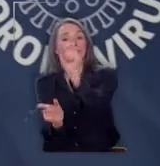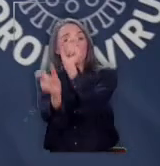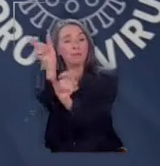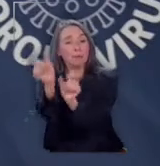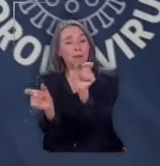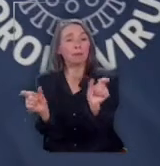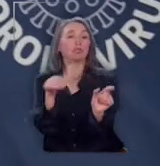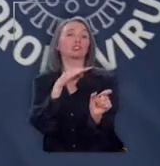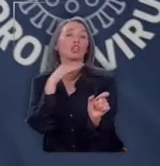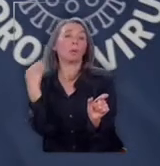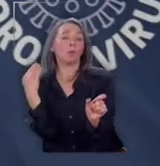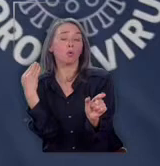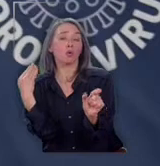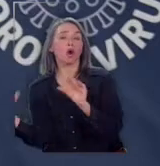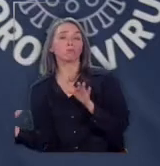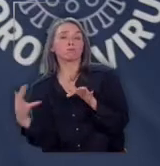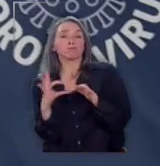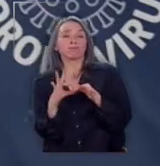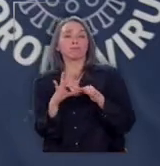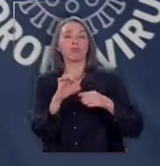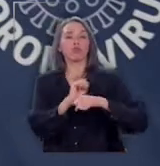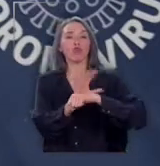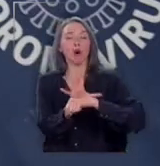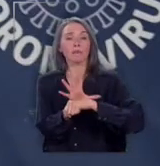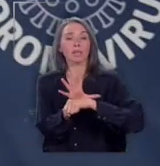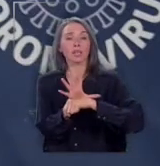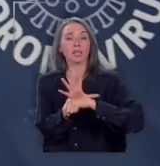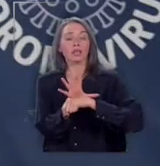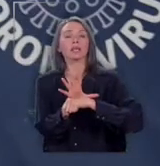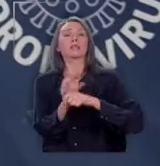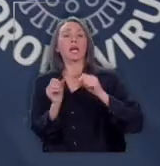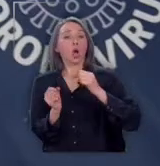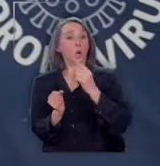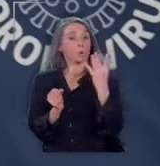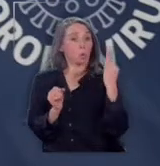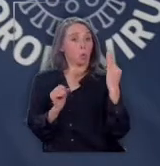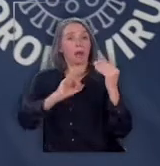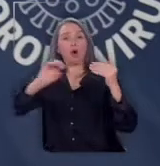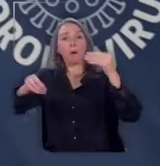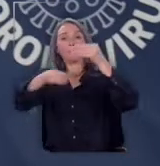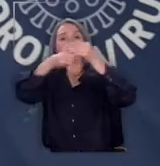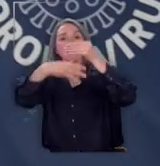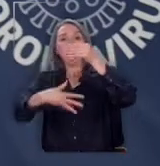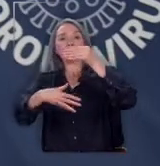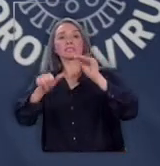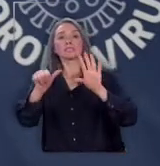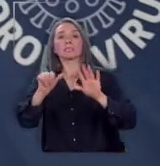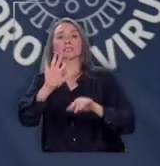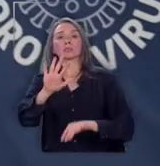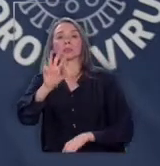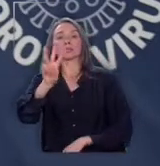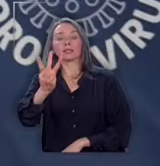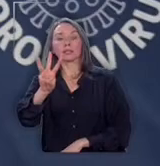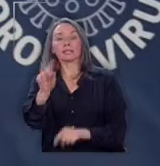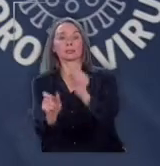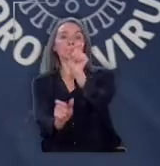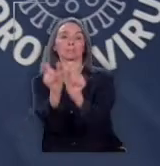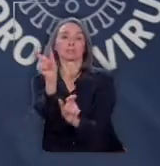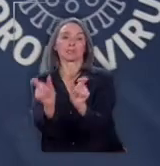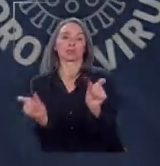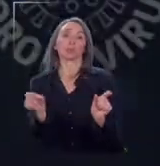muerte asociadas a covid un número adicional de 653